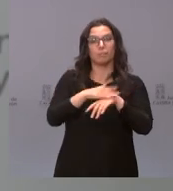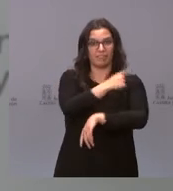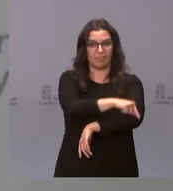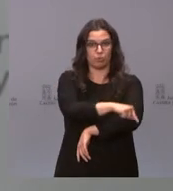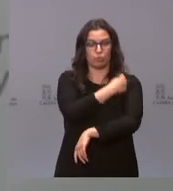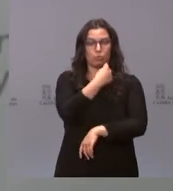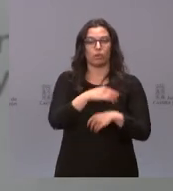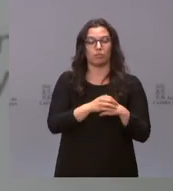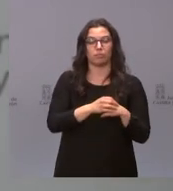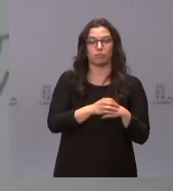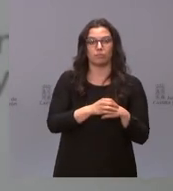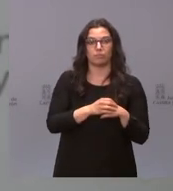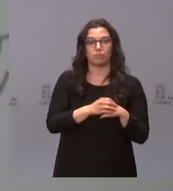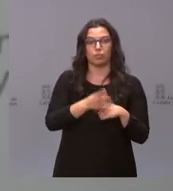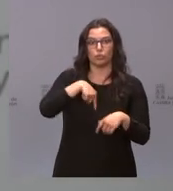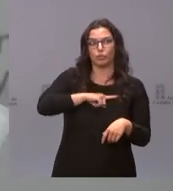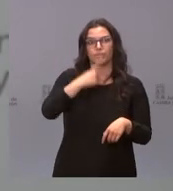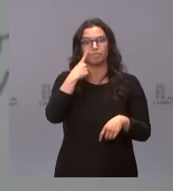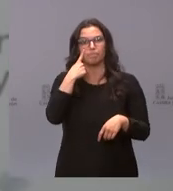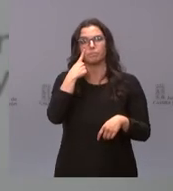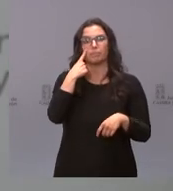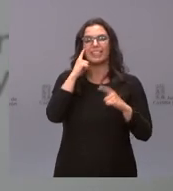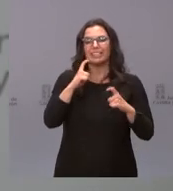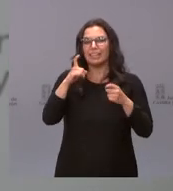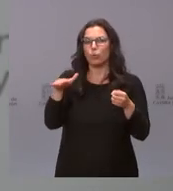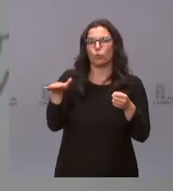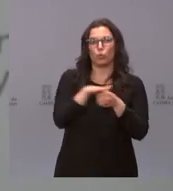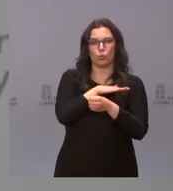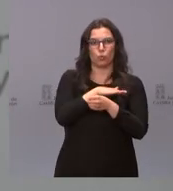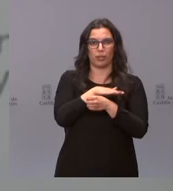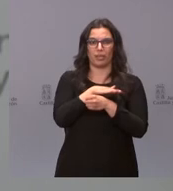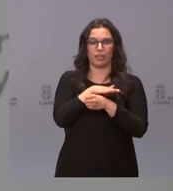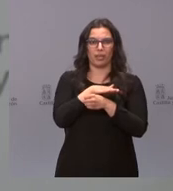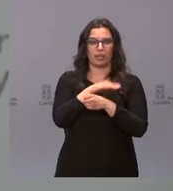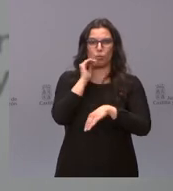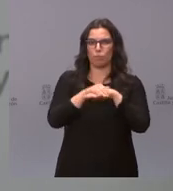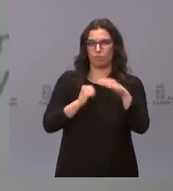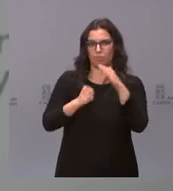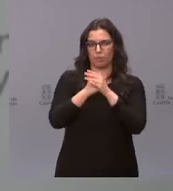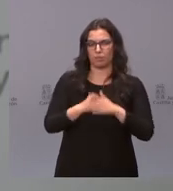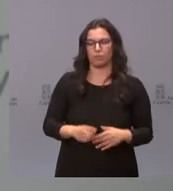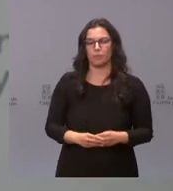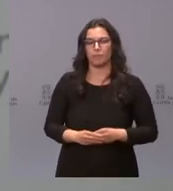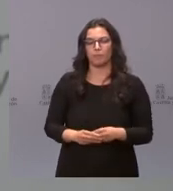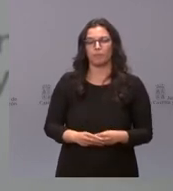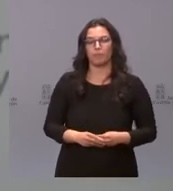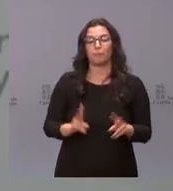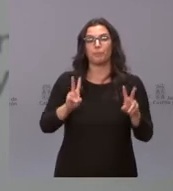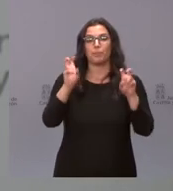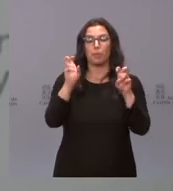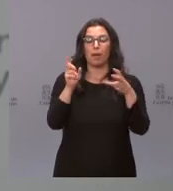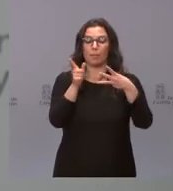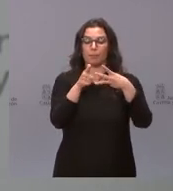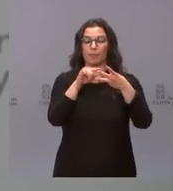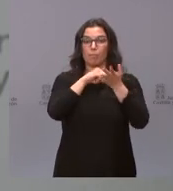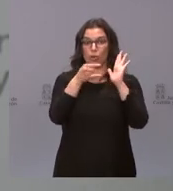estaremos pendientes para cubrir todas esas expectativas por supuesto respecto de los proyectos